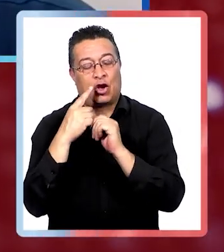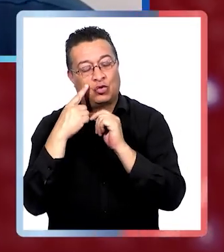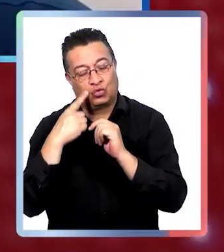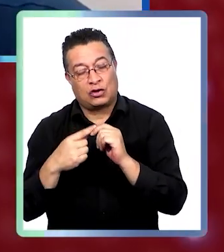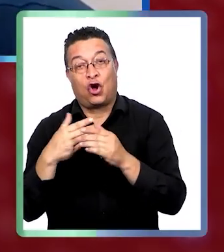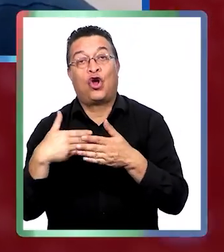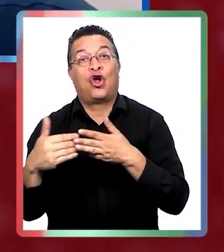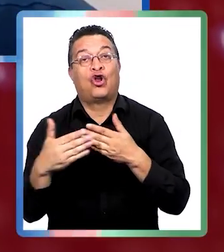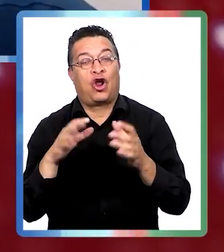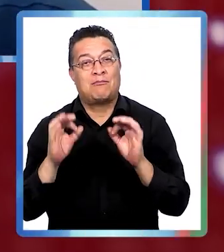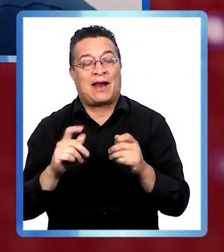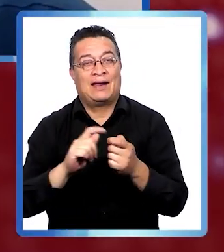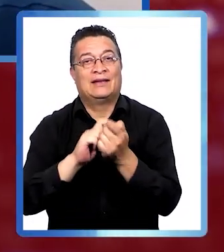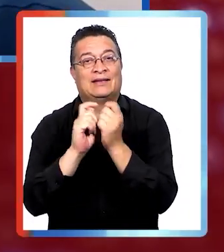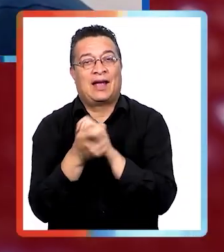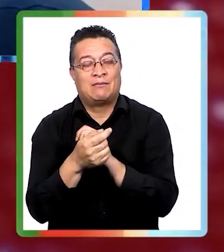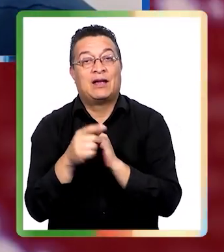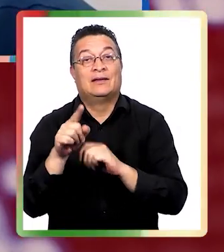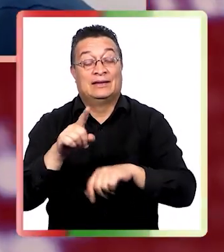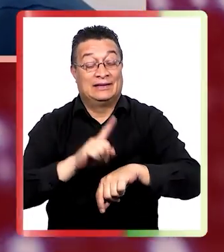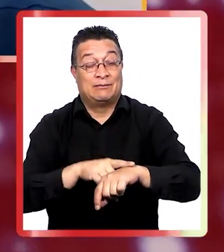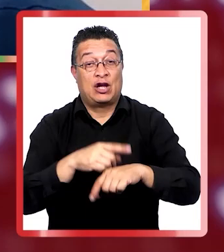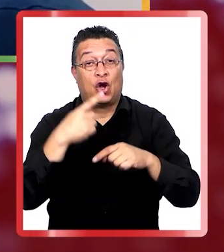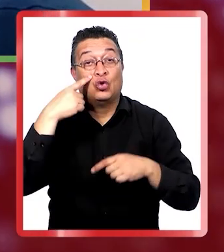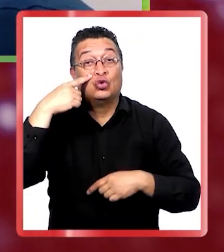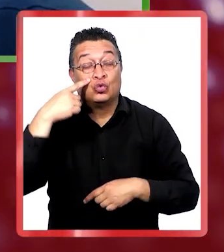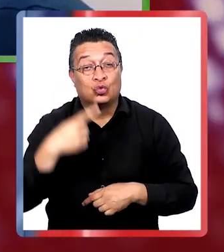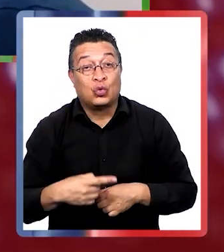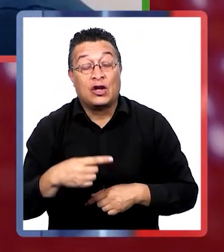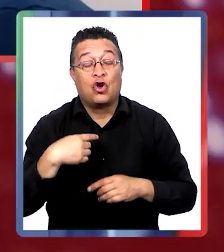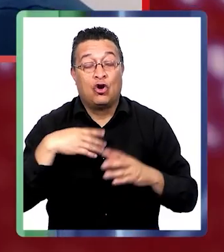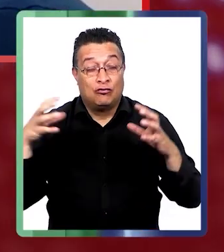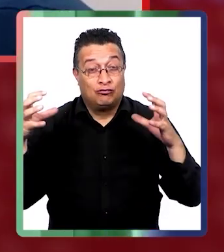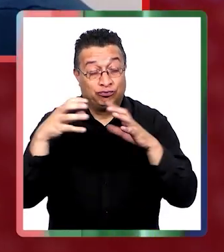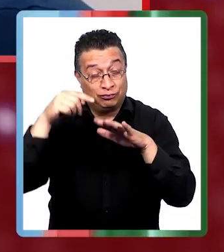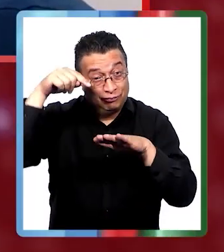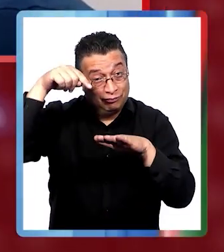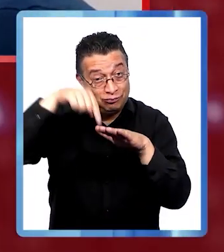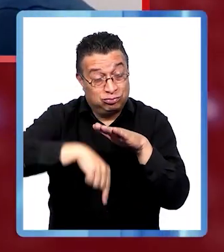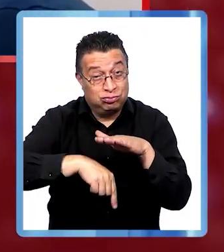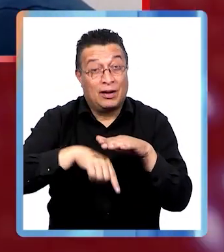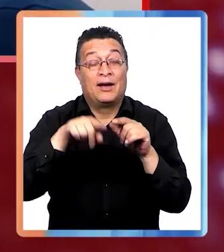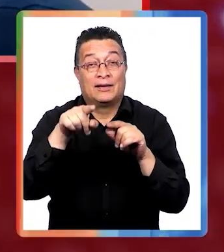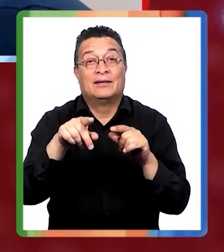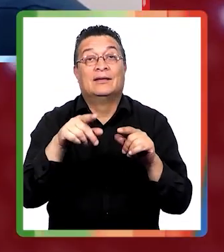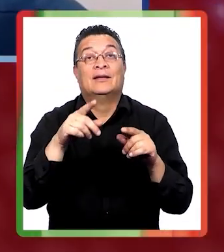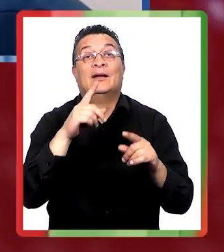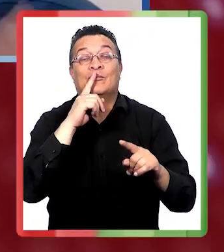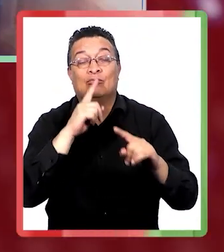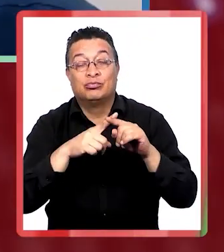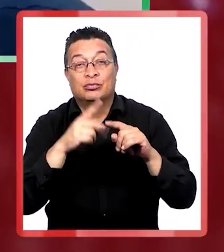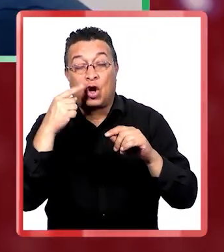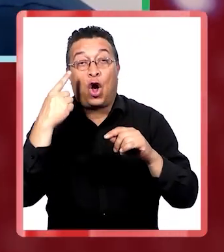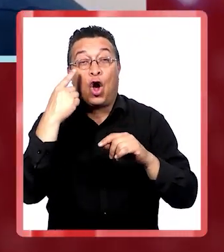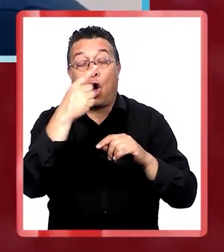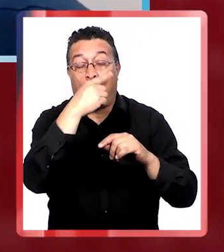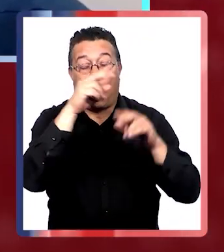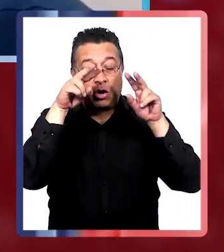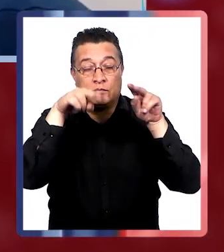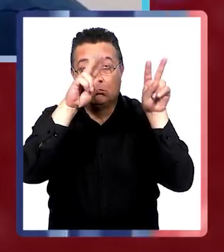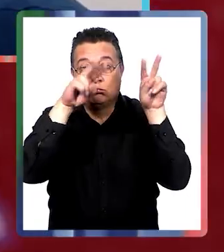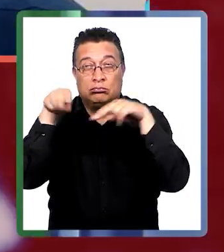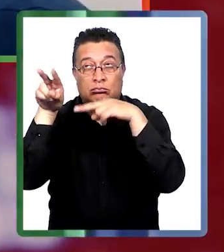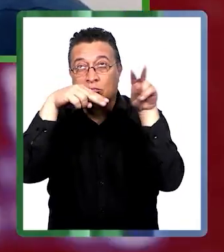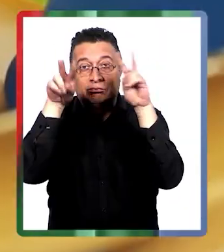la arquitectura del sueño normal y hay una etapa del sueño que se llama la etapa del sueño REM, ya, en el cual se llama REM porque los ojos